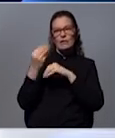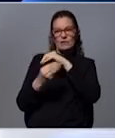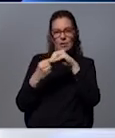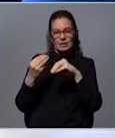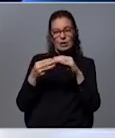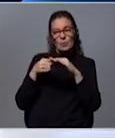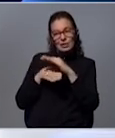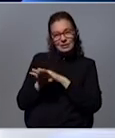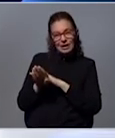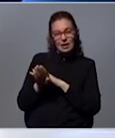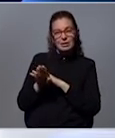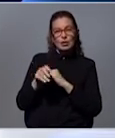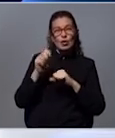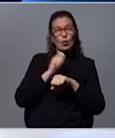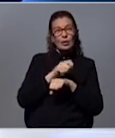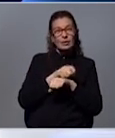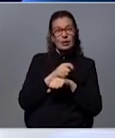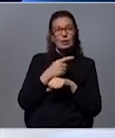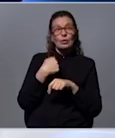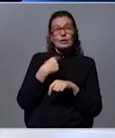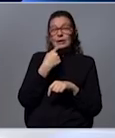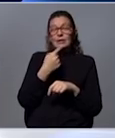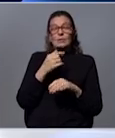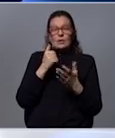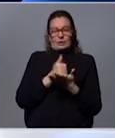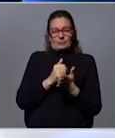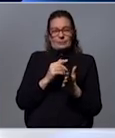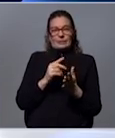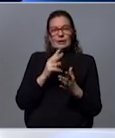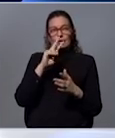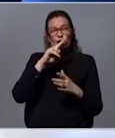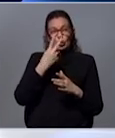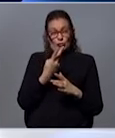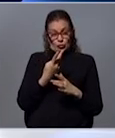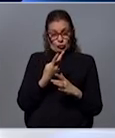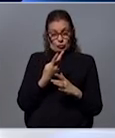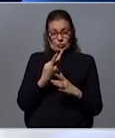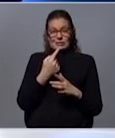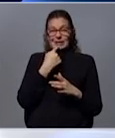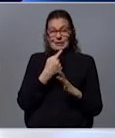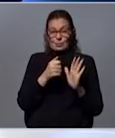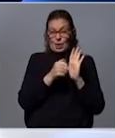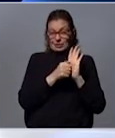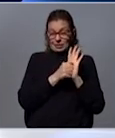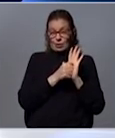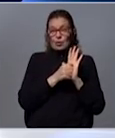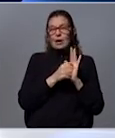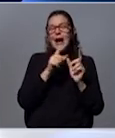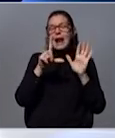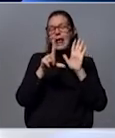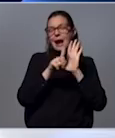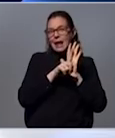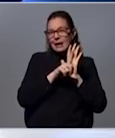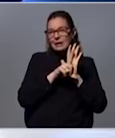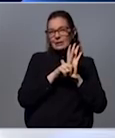y no ni siquiera con orden judicial lo que decimos es inciso 2º no obstante la ley podrá auto por la ley